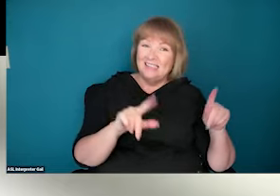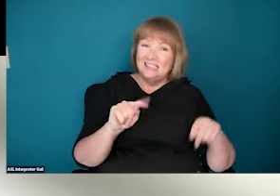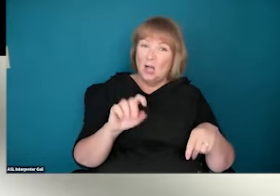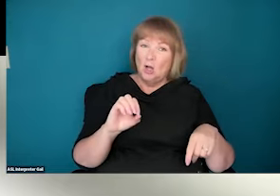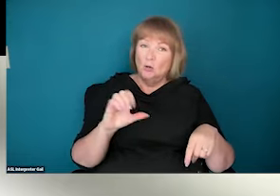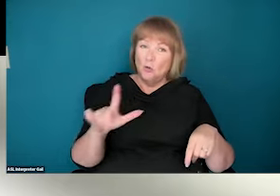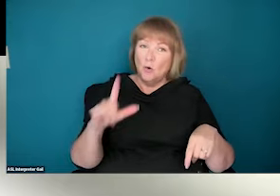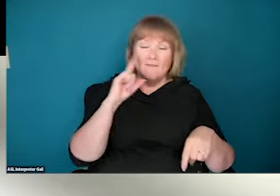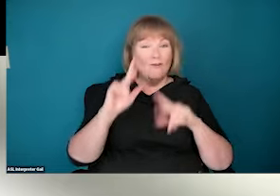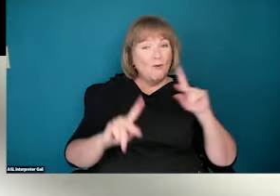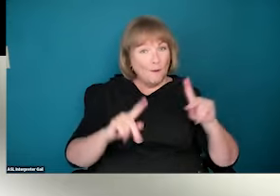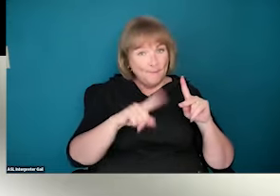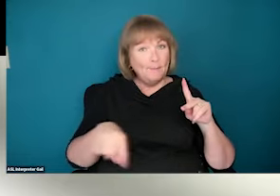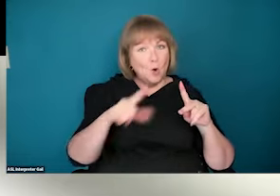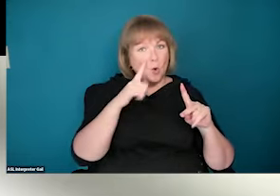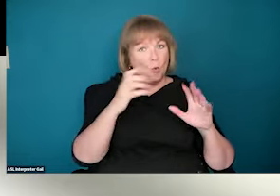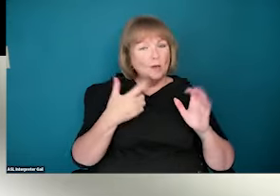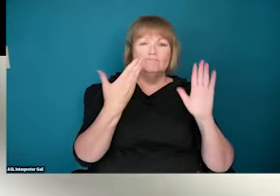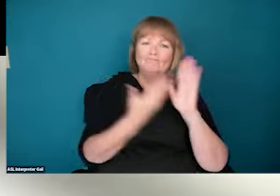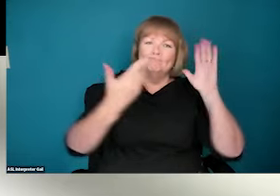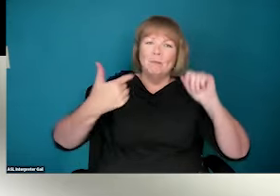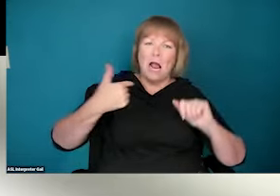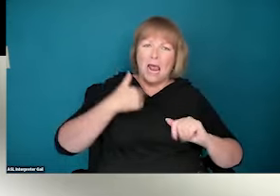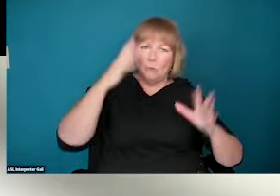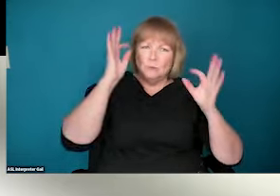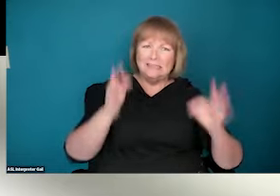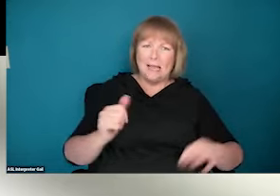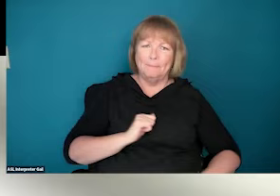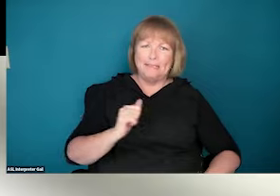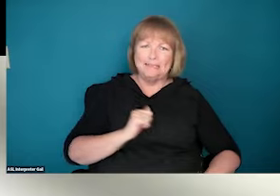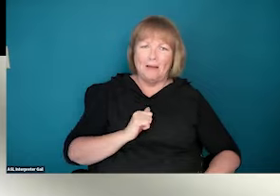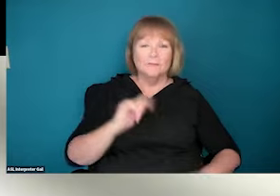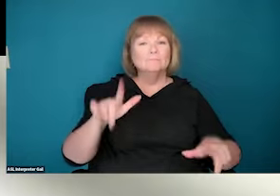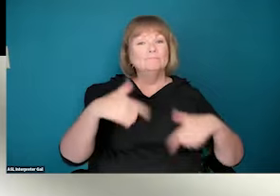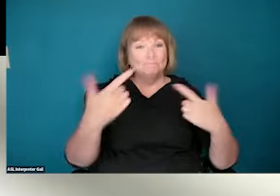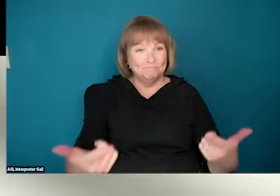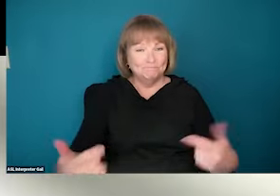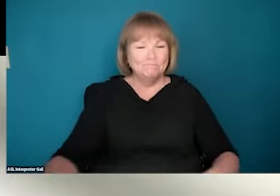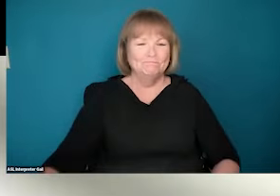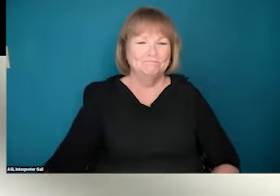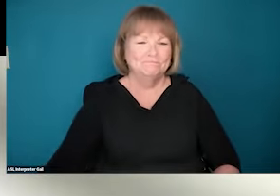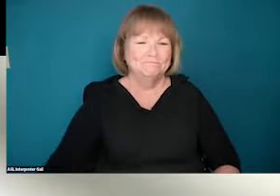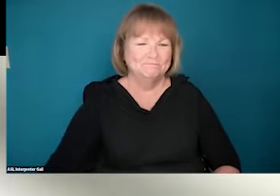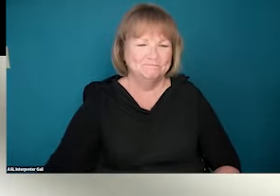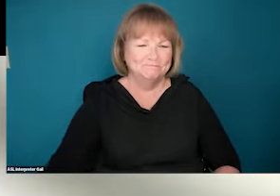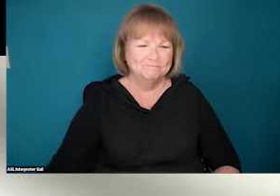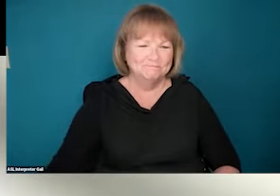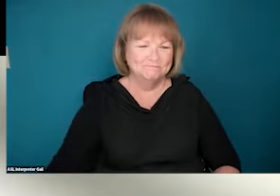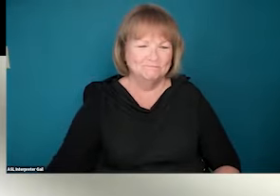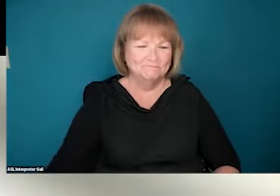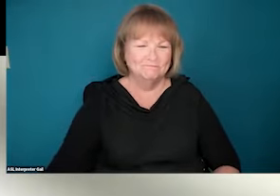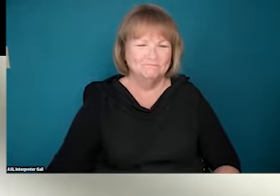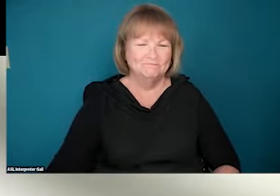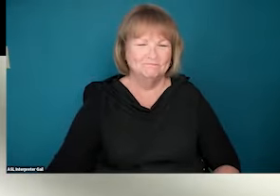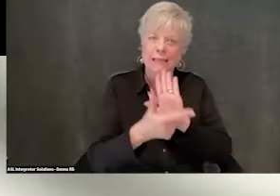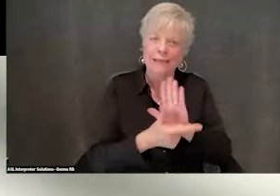No es justo, pero es una herramienta para que las personas puedan insistir